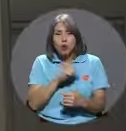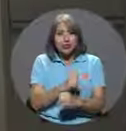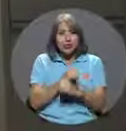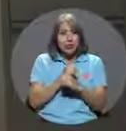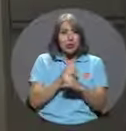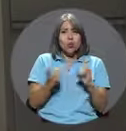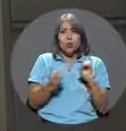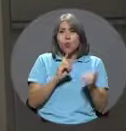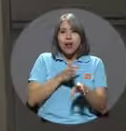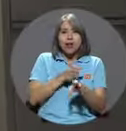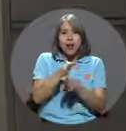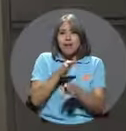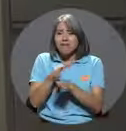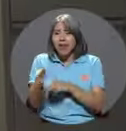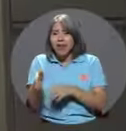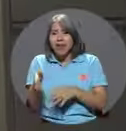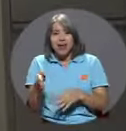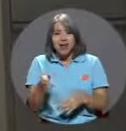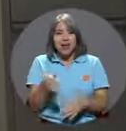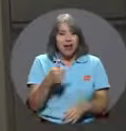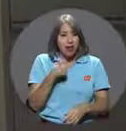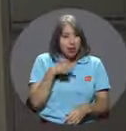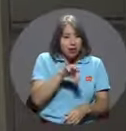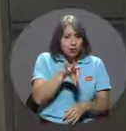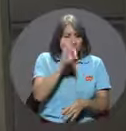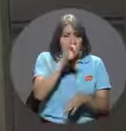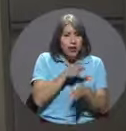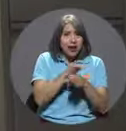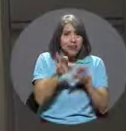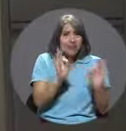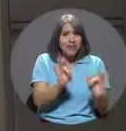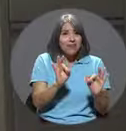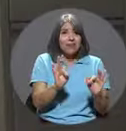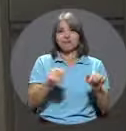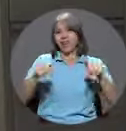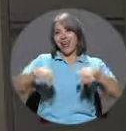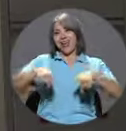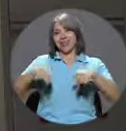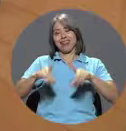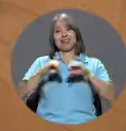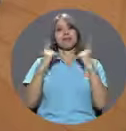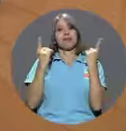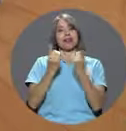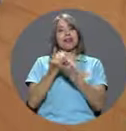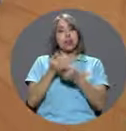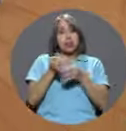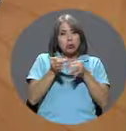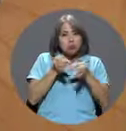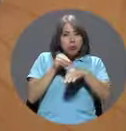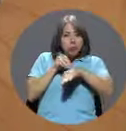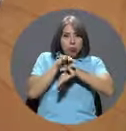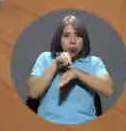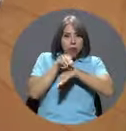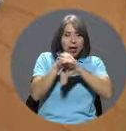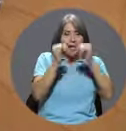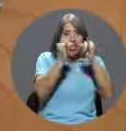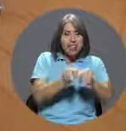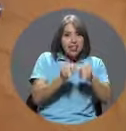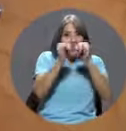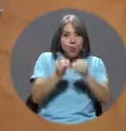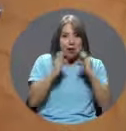inseguro en qué carrera o si mi carrera, la que escogí, está bien. Aquí, bueno, en el departamento se ofrece orientación individual